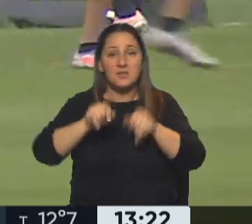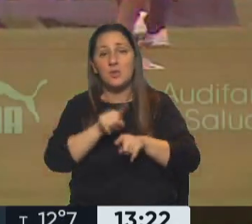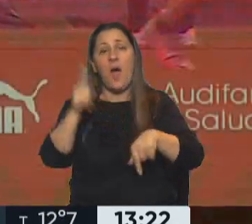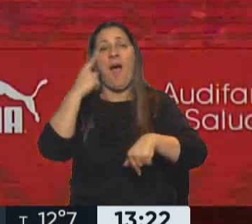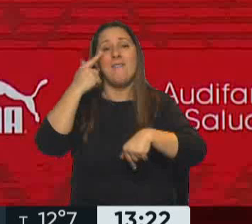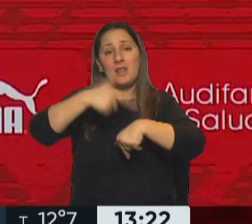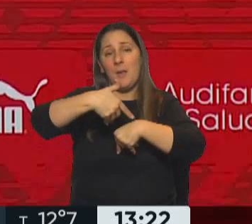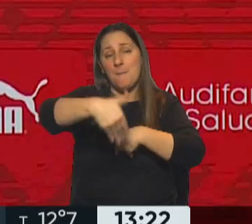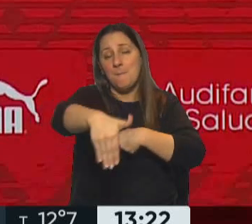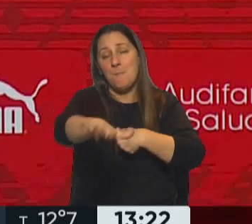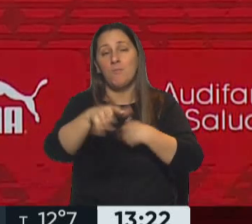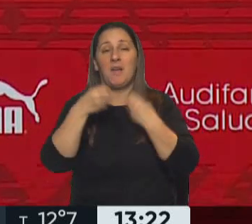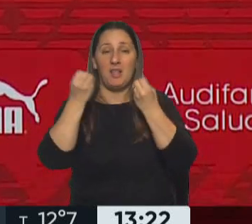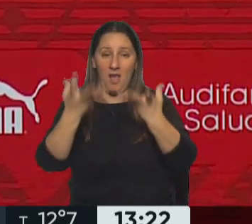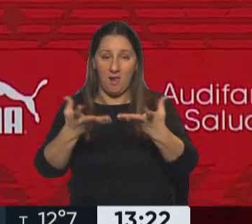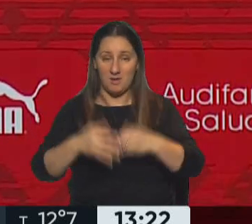dirá.